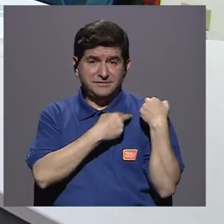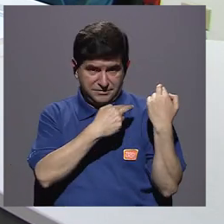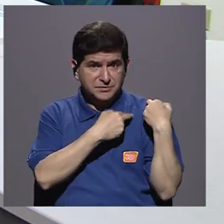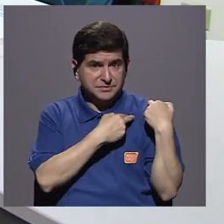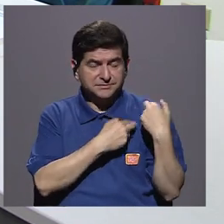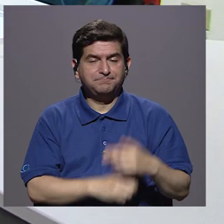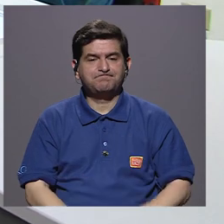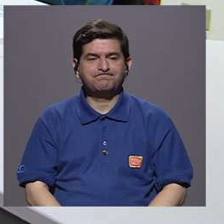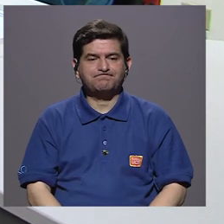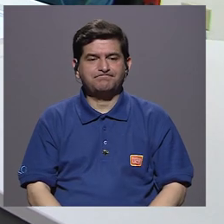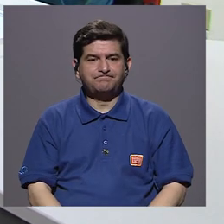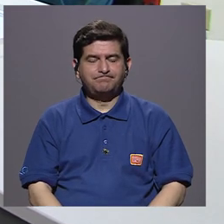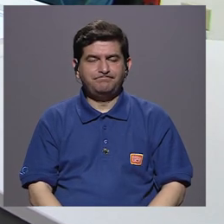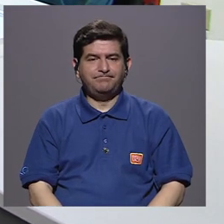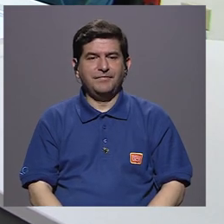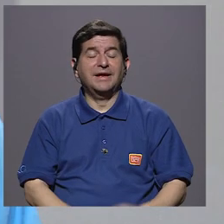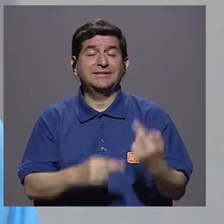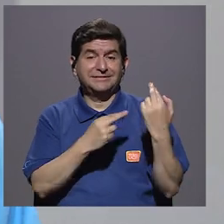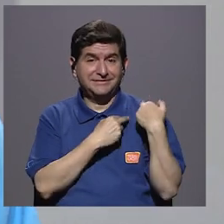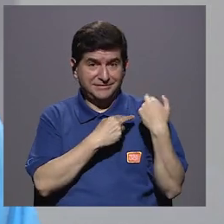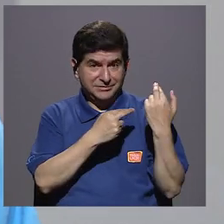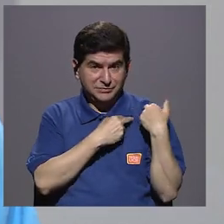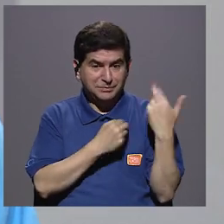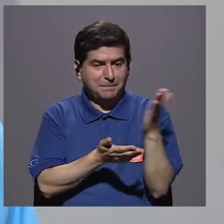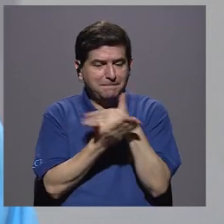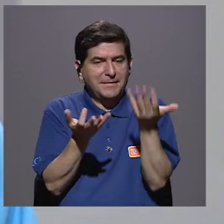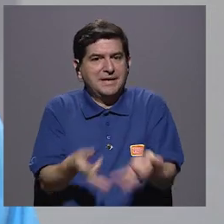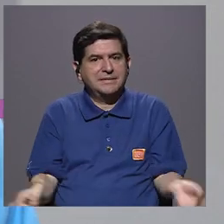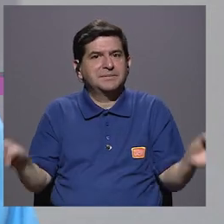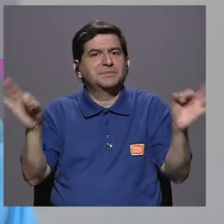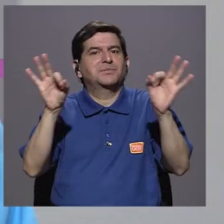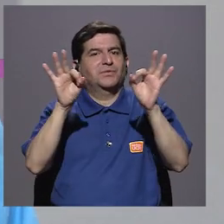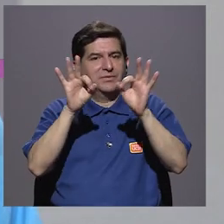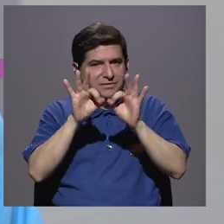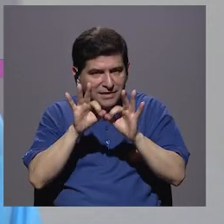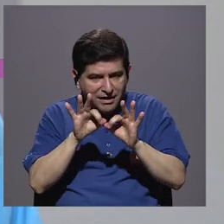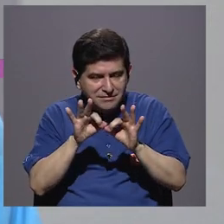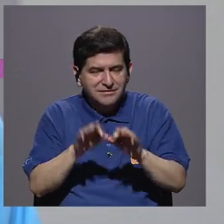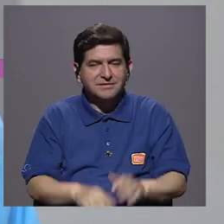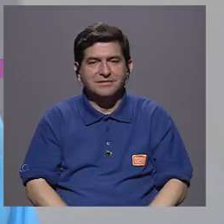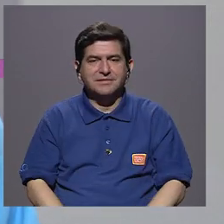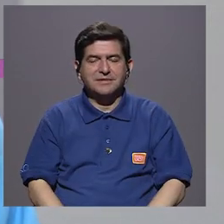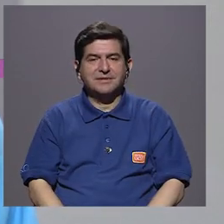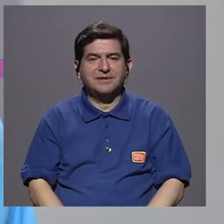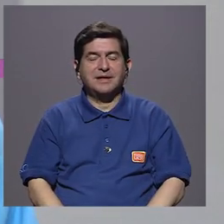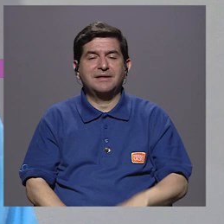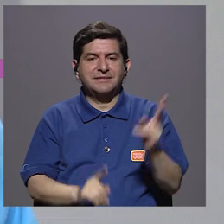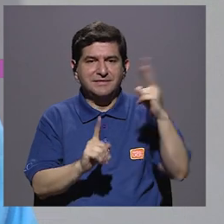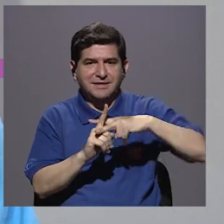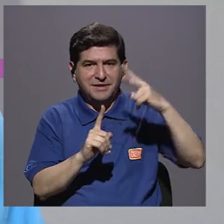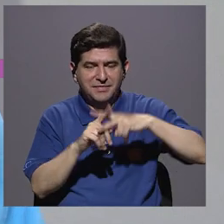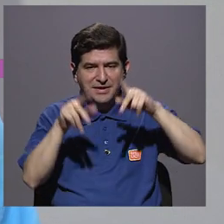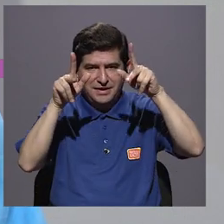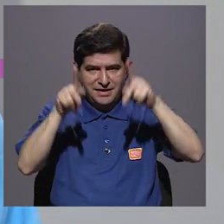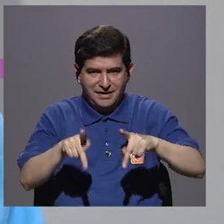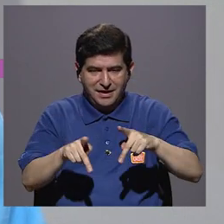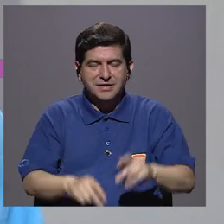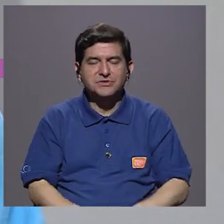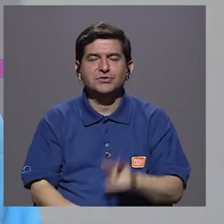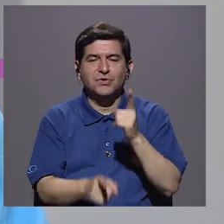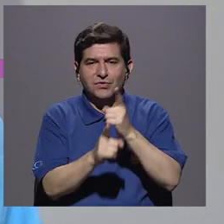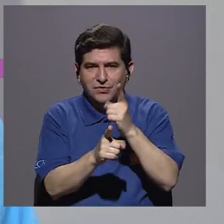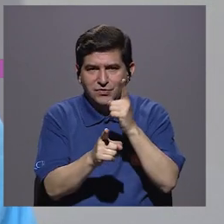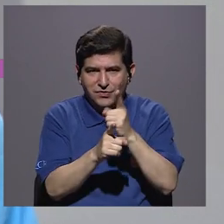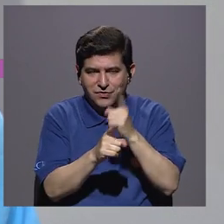deberes. Gabriela, los deberes son una parte muy importante del ejercicio de las personas, del